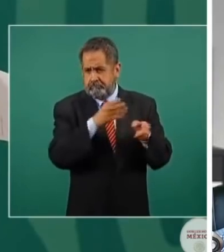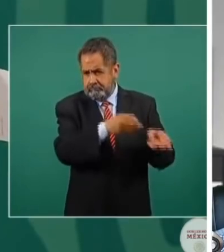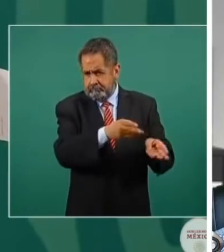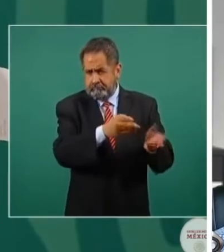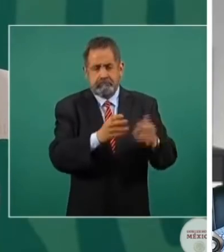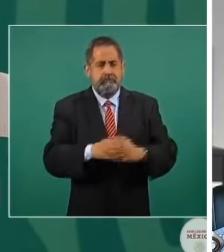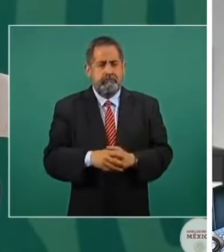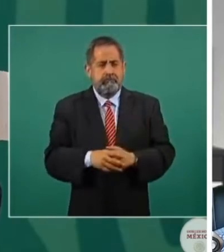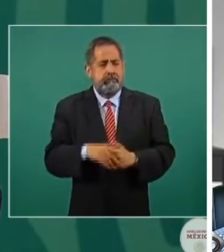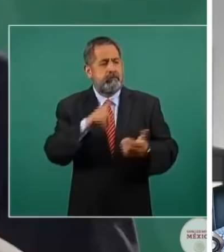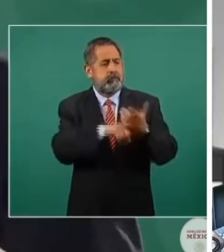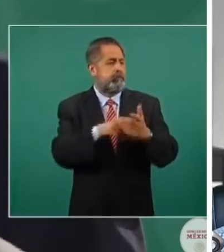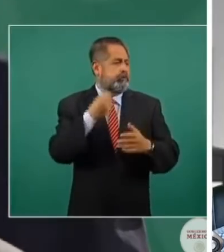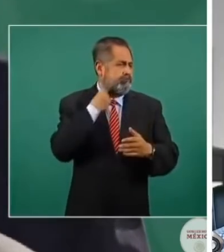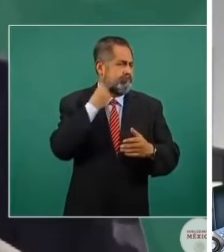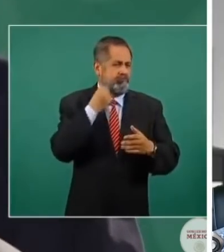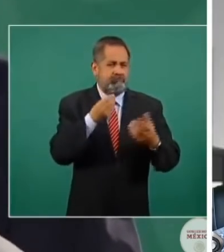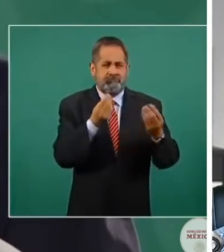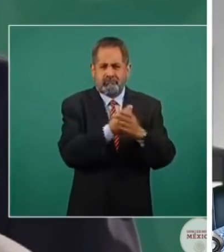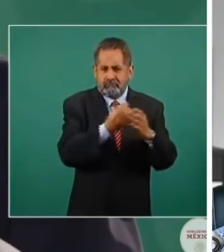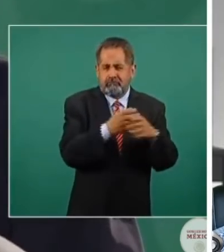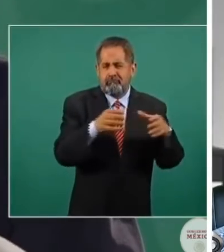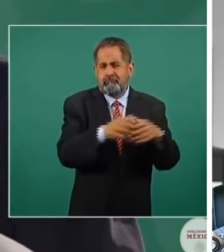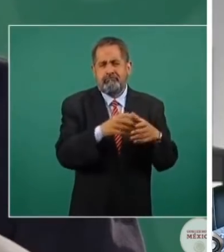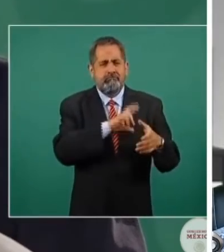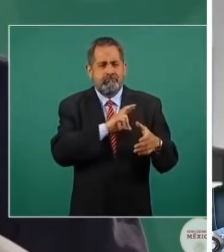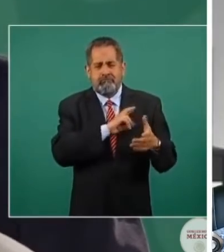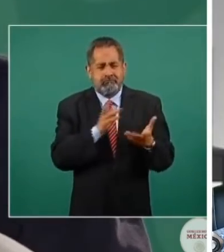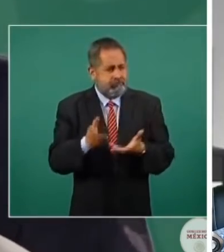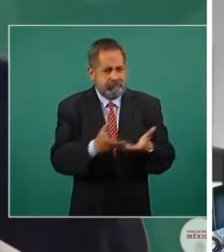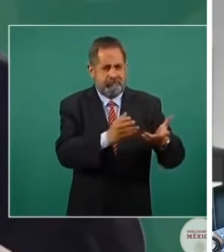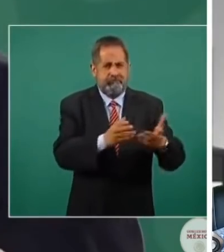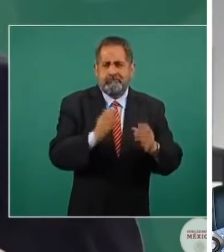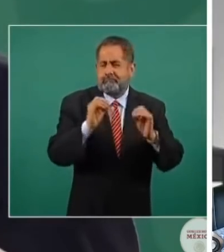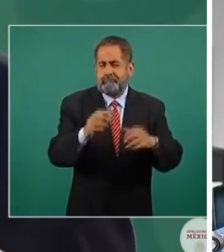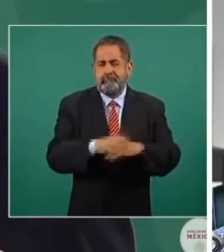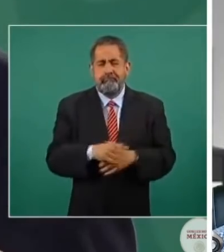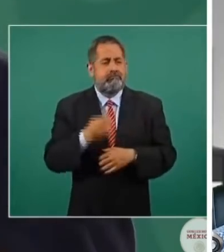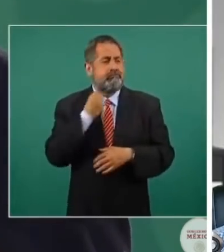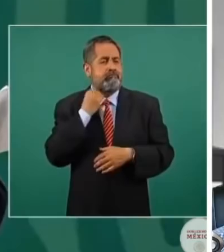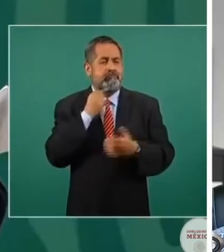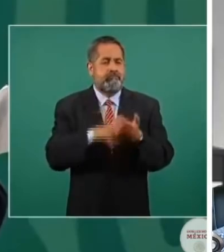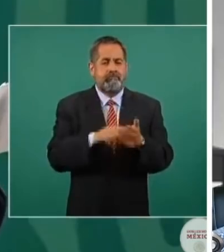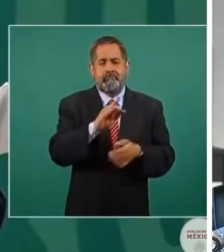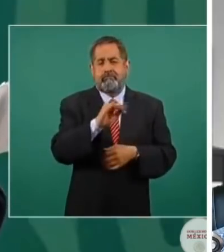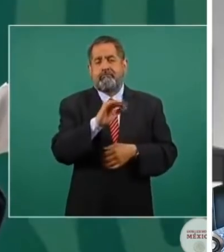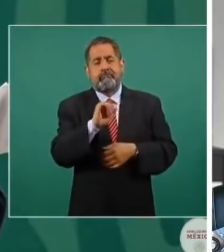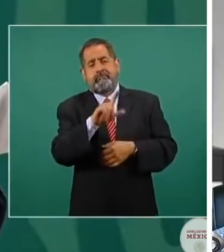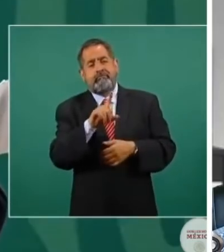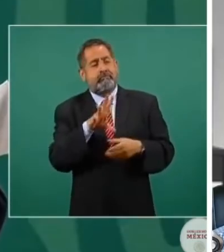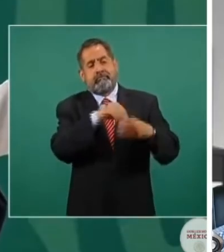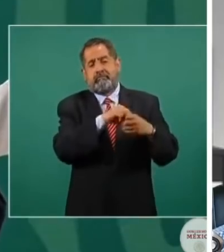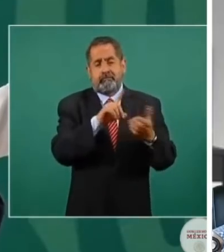corrupción es un delito grave. Cuando antes Salinas de Gortari había quitado ese artículo